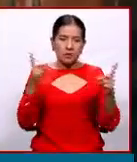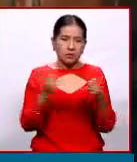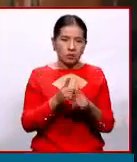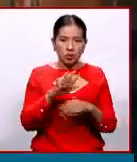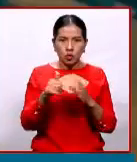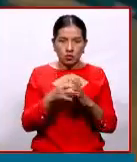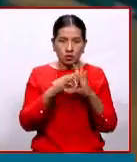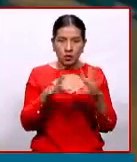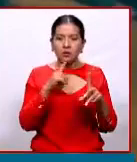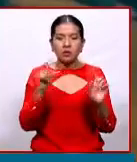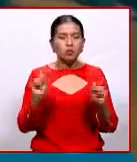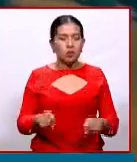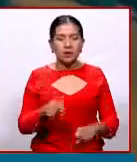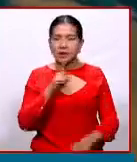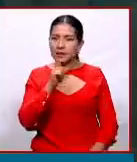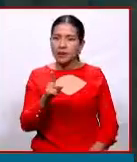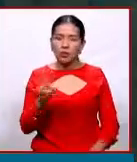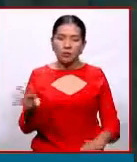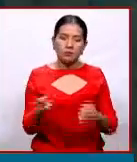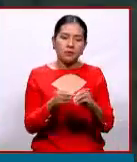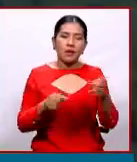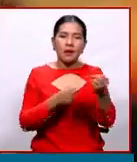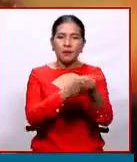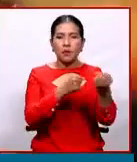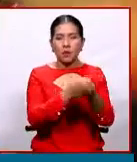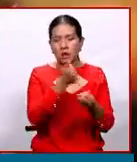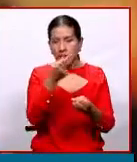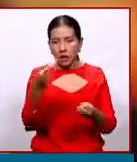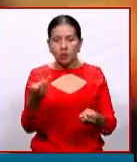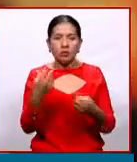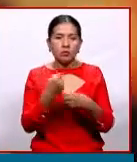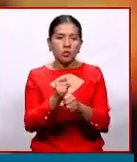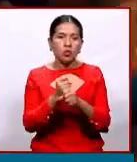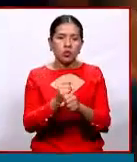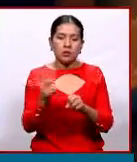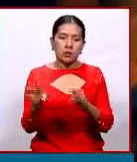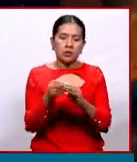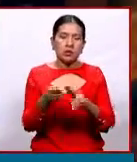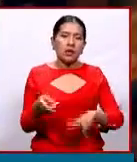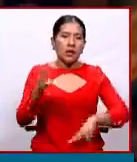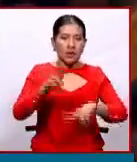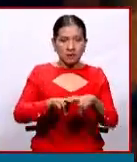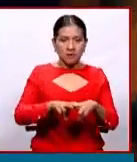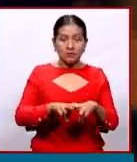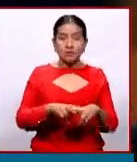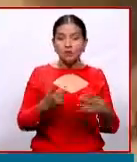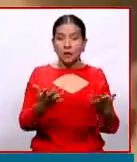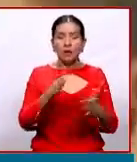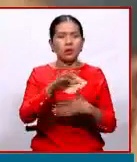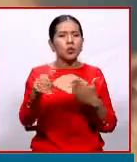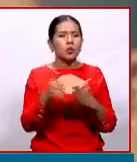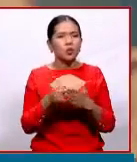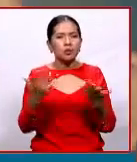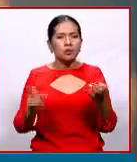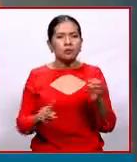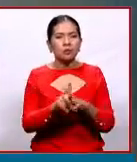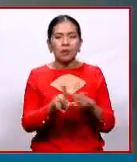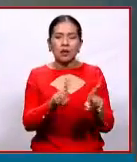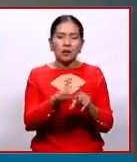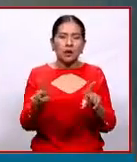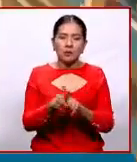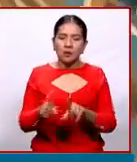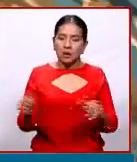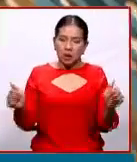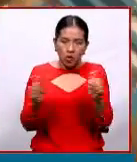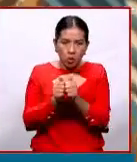poder seguramente aportar alguna producción adicional. Y todo esto viene justamente de la mano con